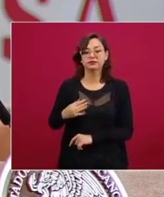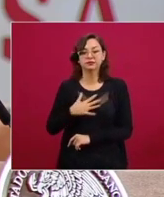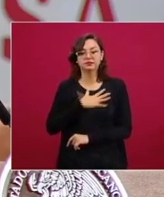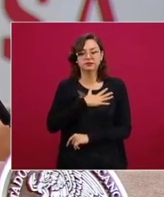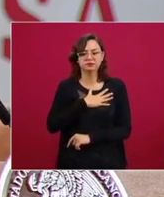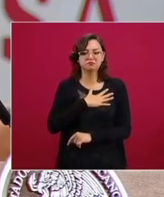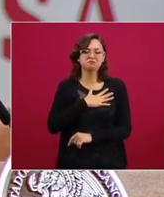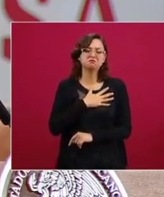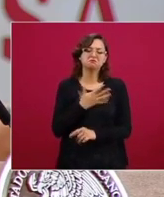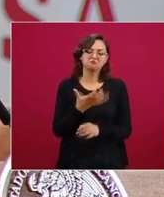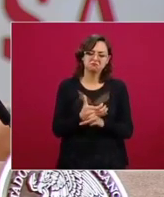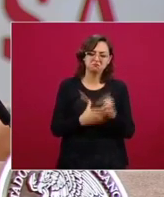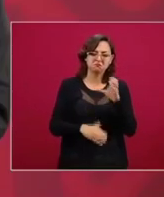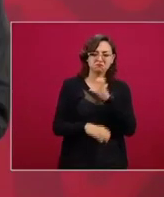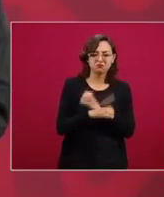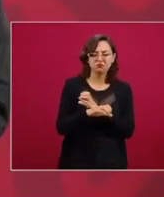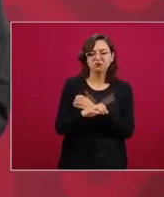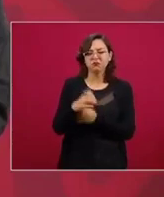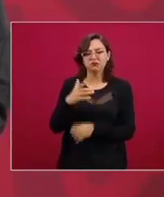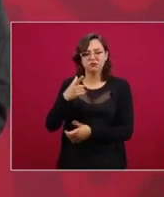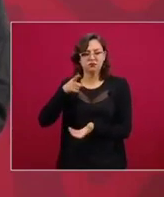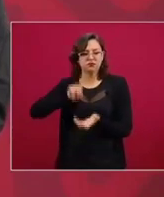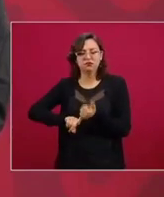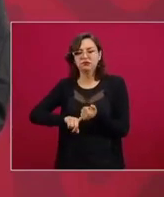Tlalnepantla, soy de Tlalnepantla, por cierto, estamos cerca.